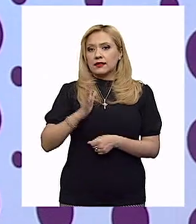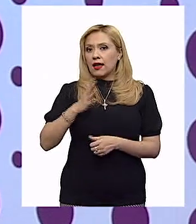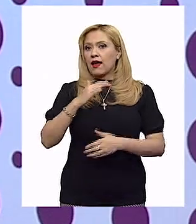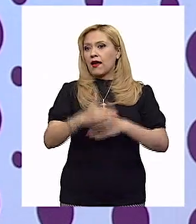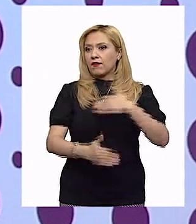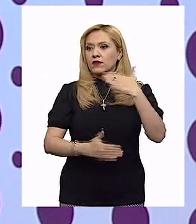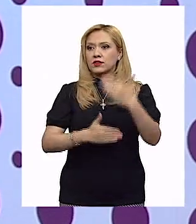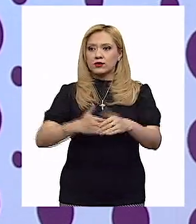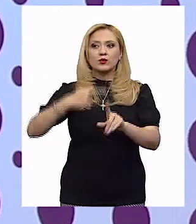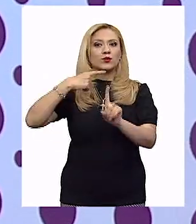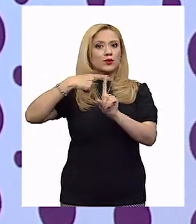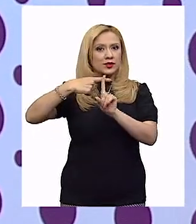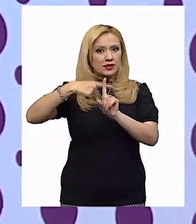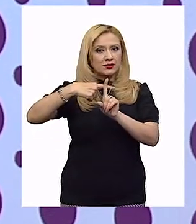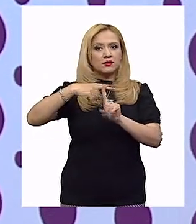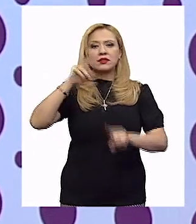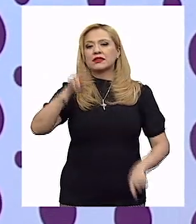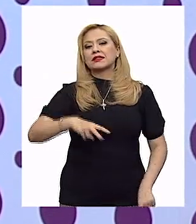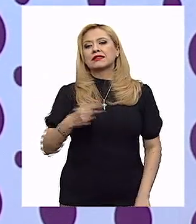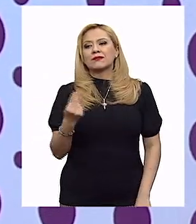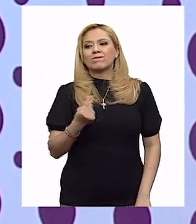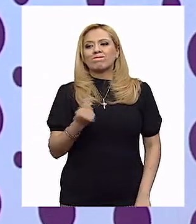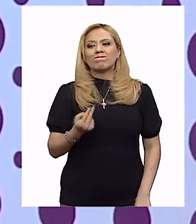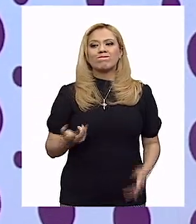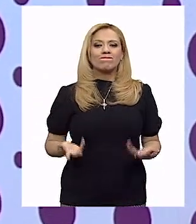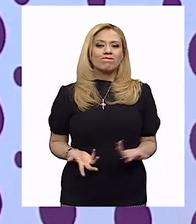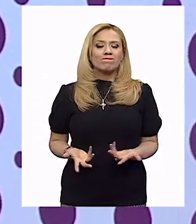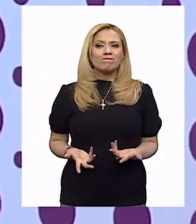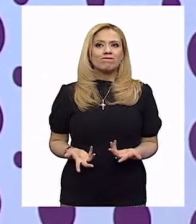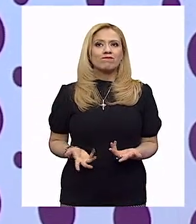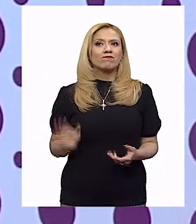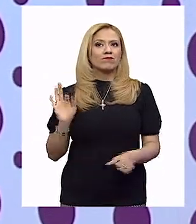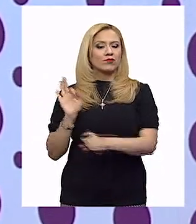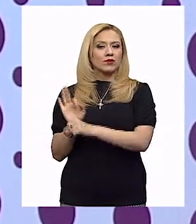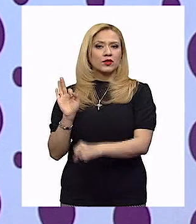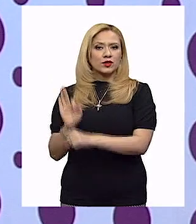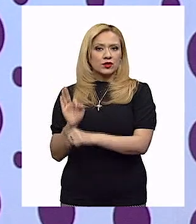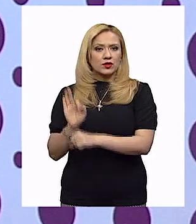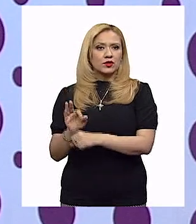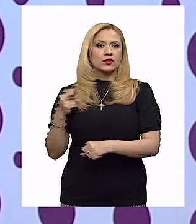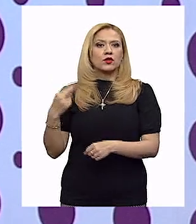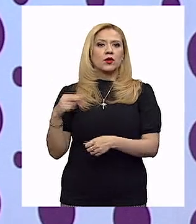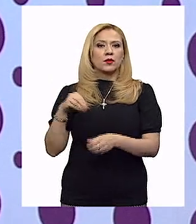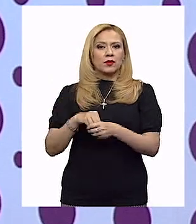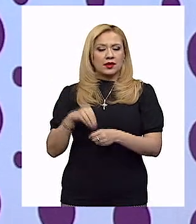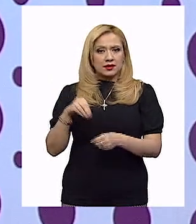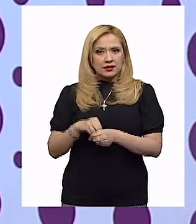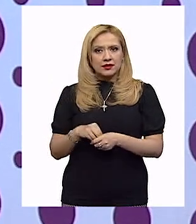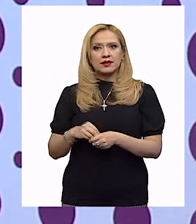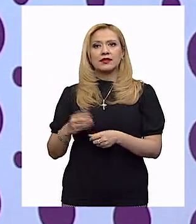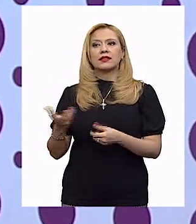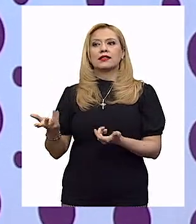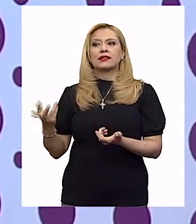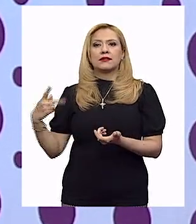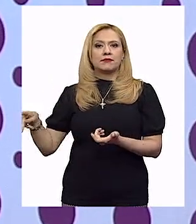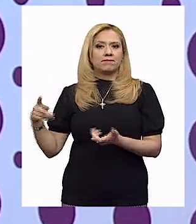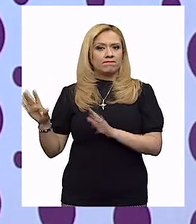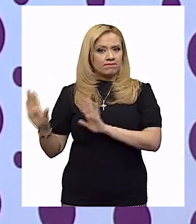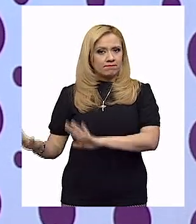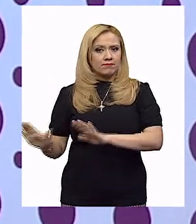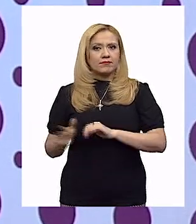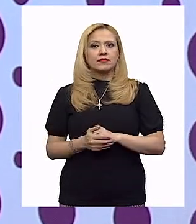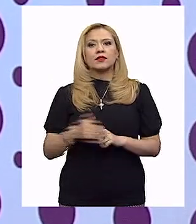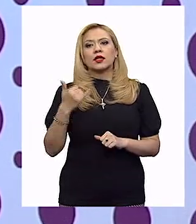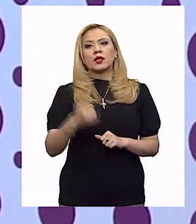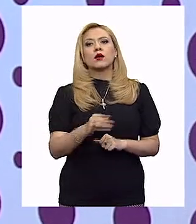es positiva, pues sí es necesario que garantice la protección de datos personales, que garantice el anonimato